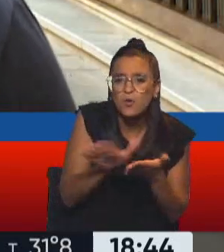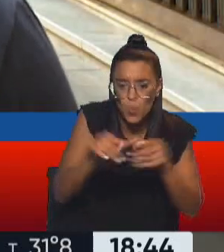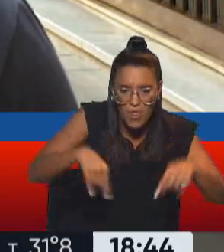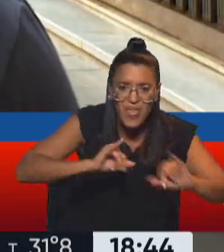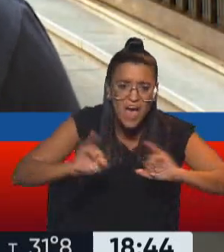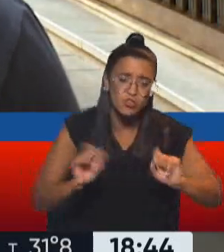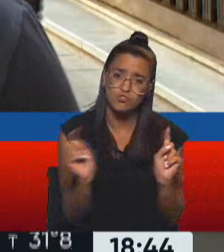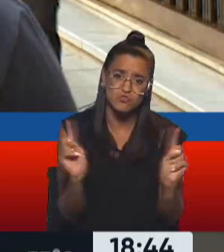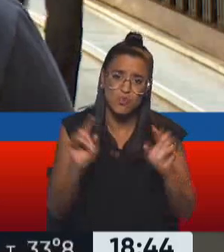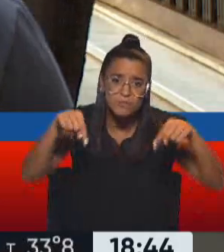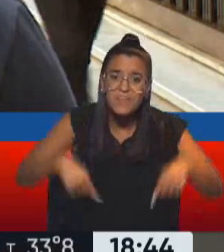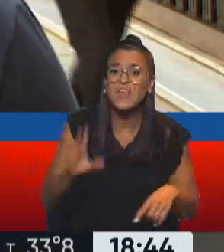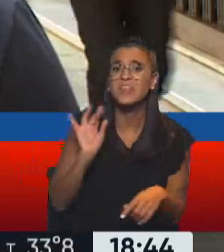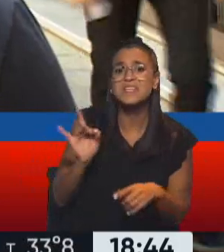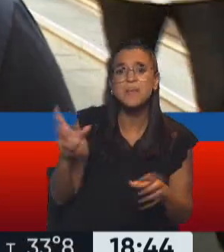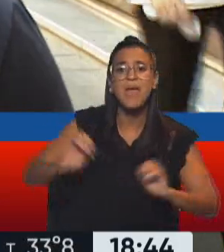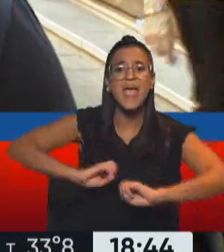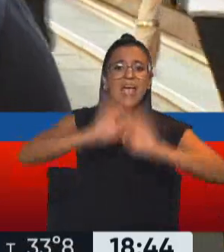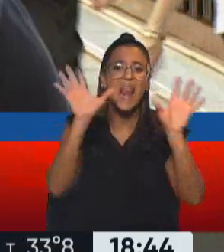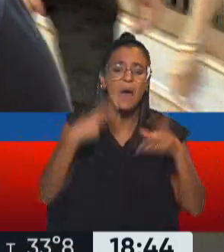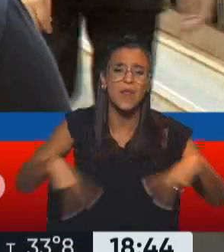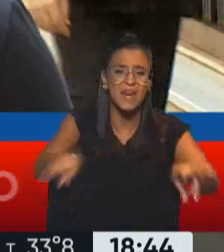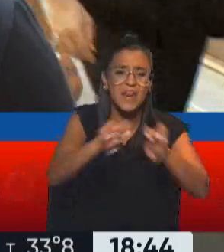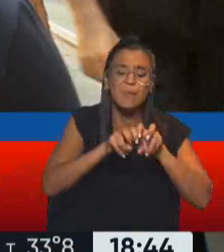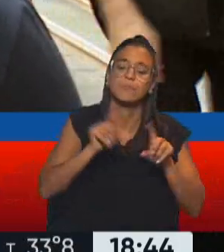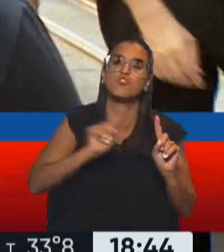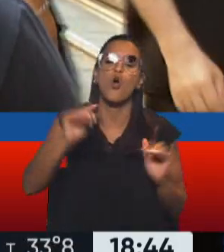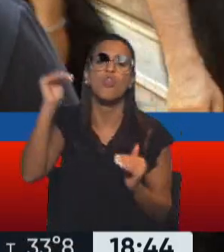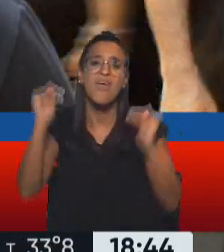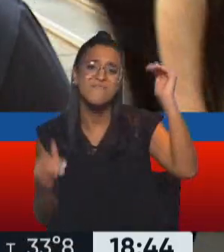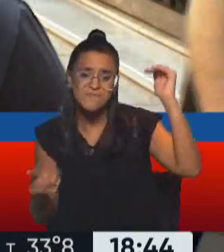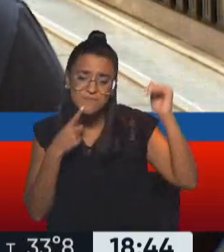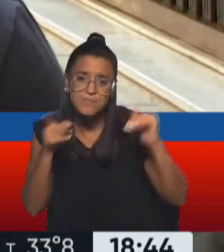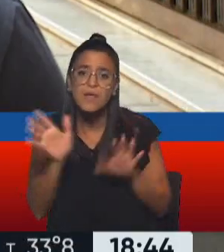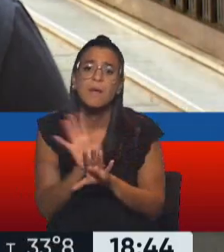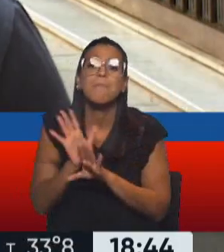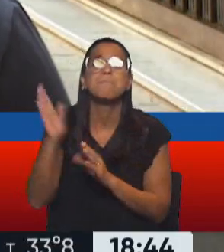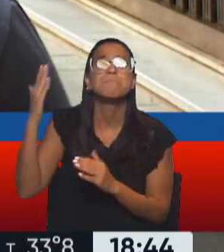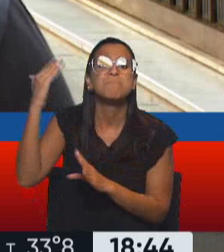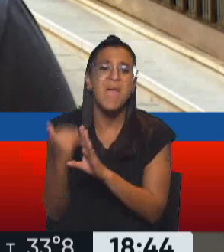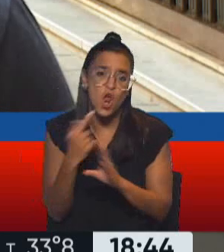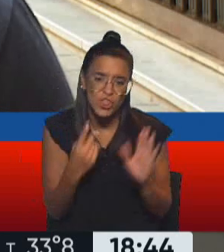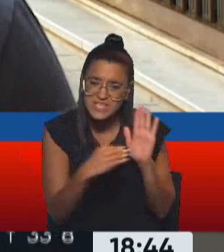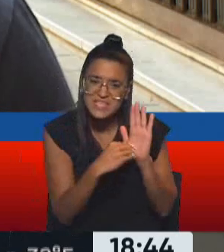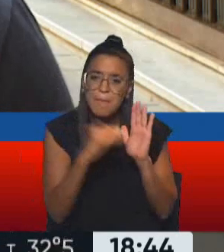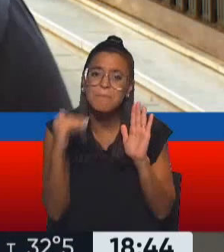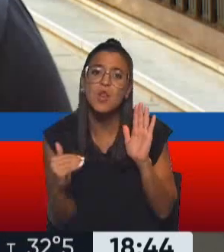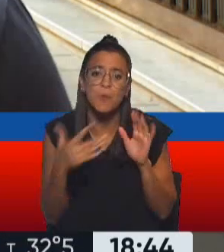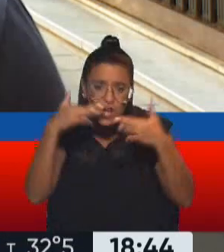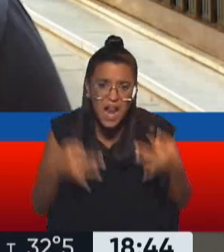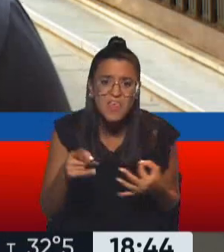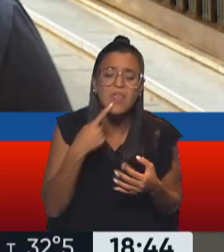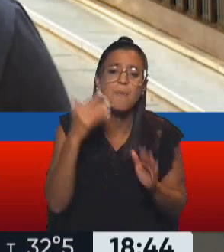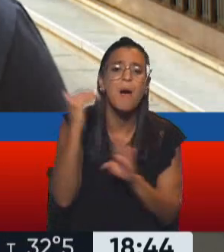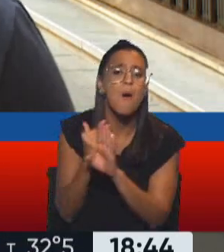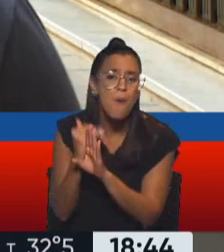Ya los números de diciembre eran claros que el superávit del gobierno, mejor dicho el déficit, iba a ser un poco más chico de lo que preveía. Terminó efectivamente un poco